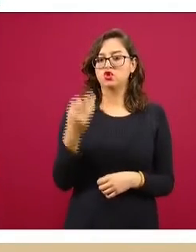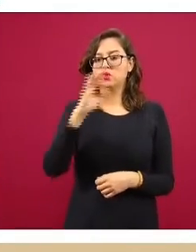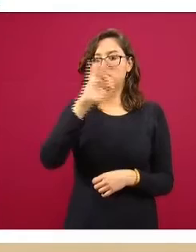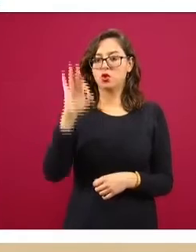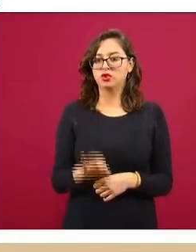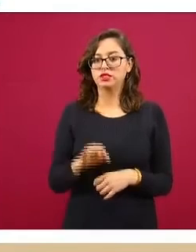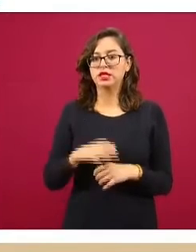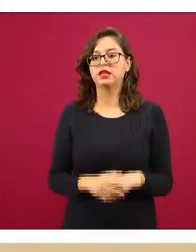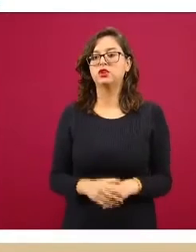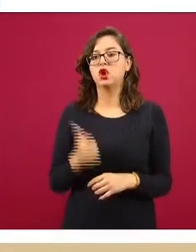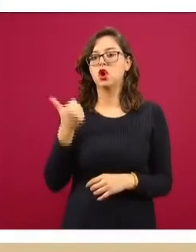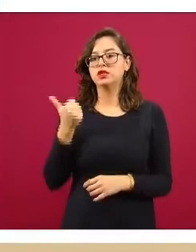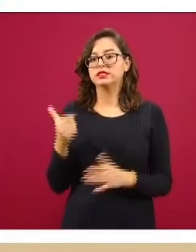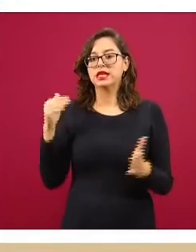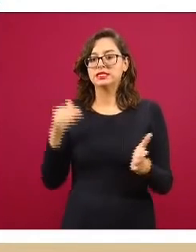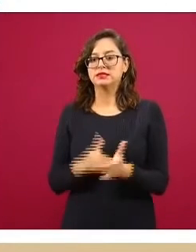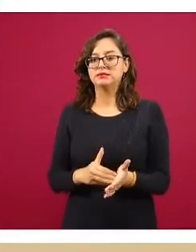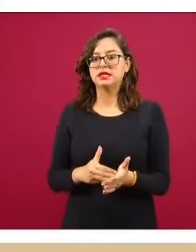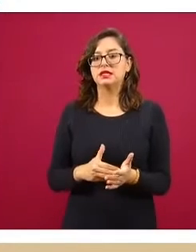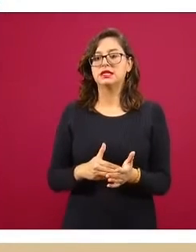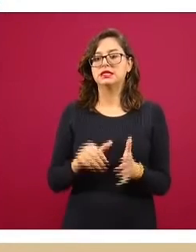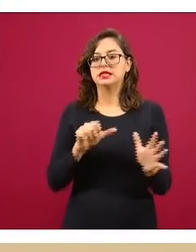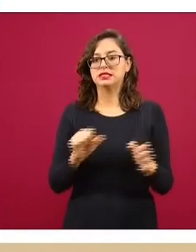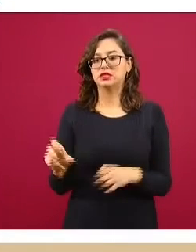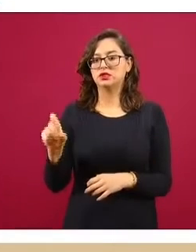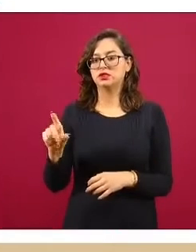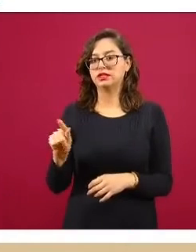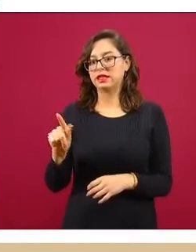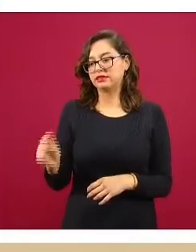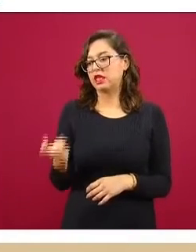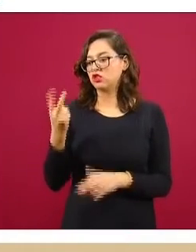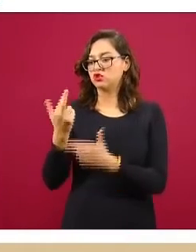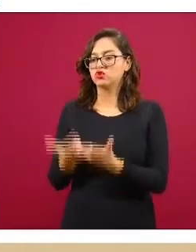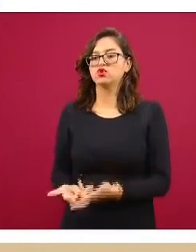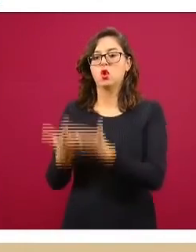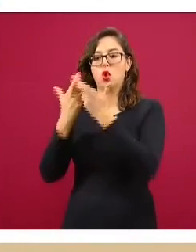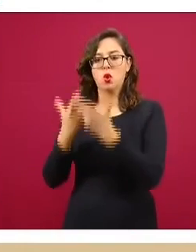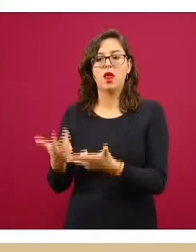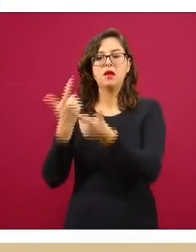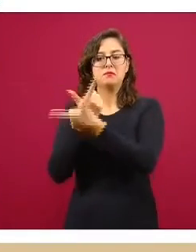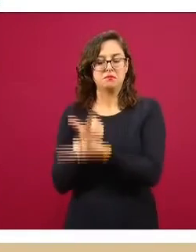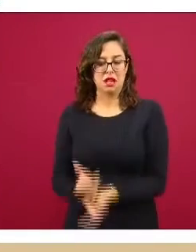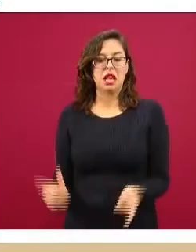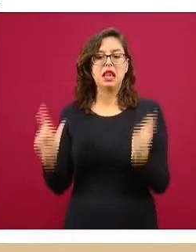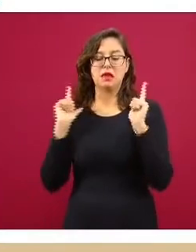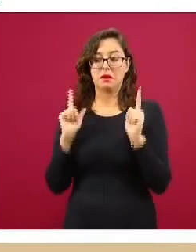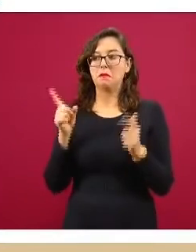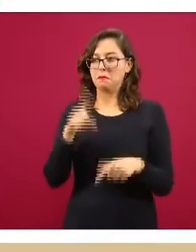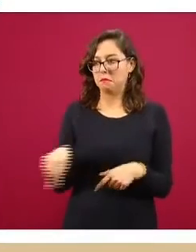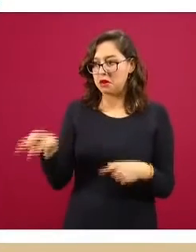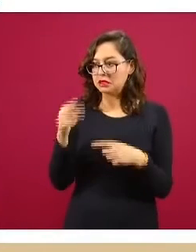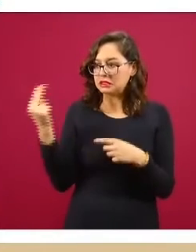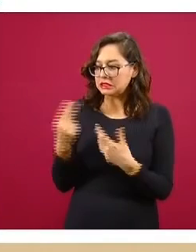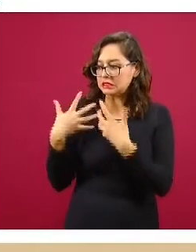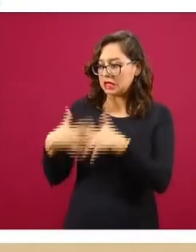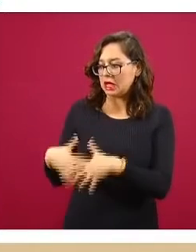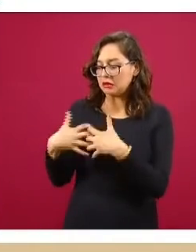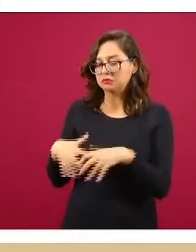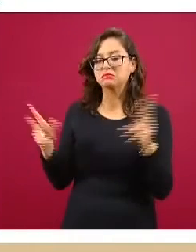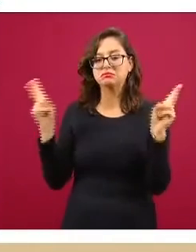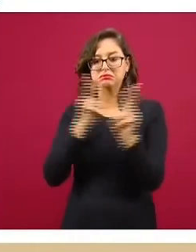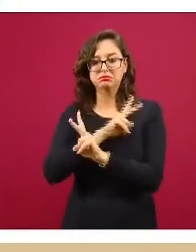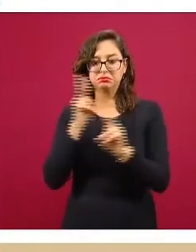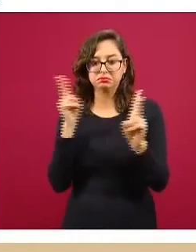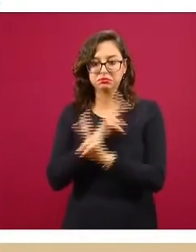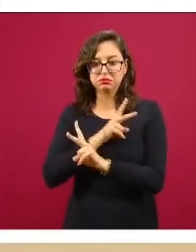tenemos 6,372 a nivel nacional disponibles para pacientes críticos, es decir, pacientes que requieren ventilación mecánica.